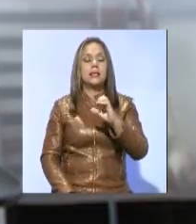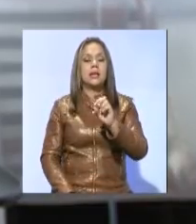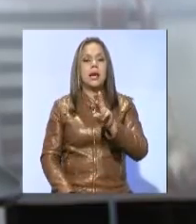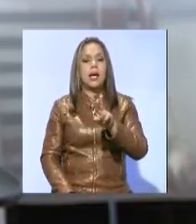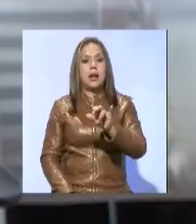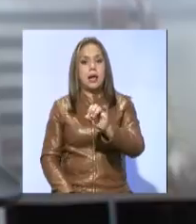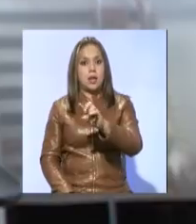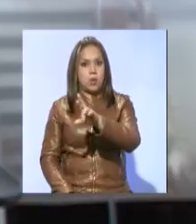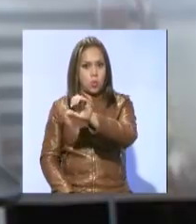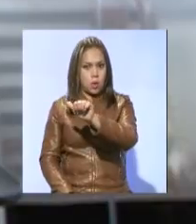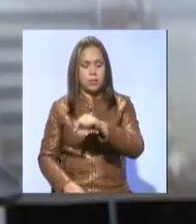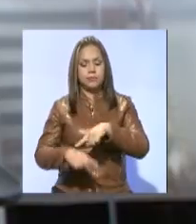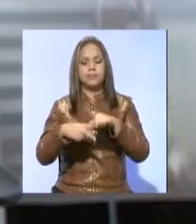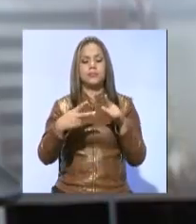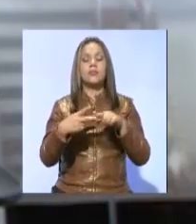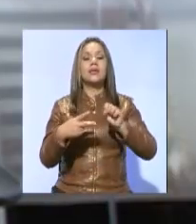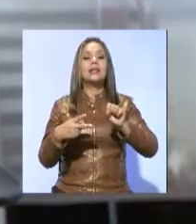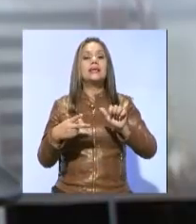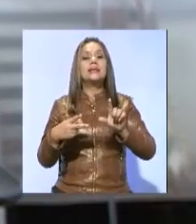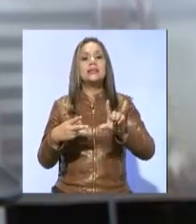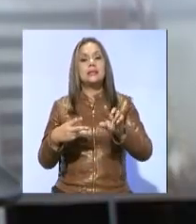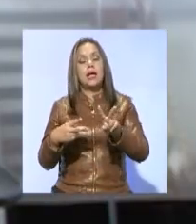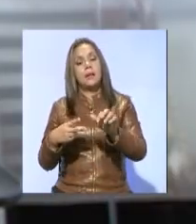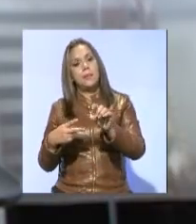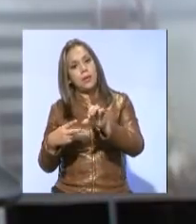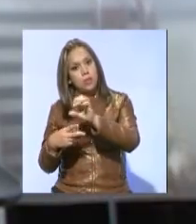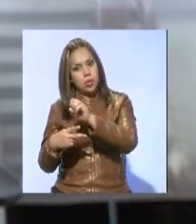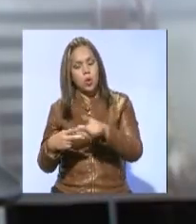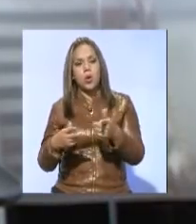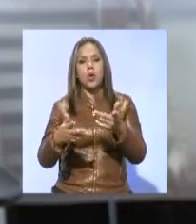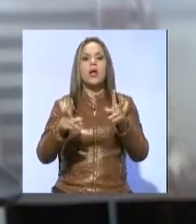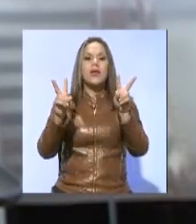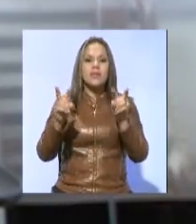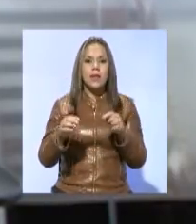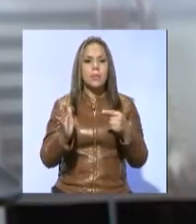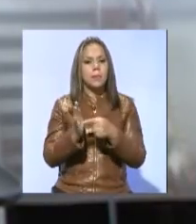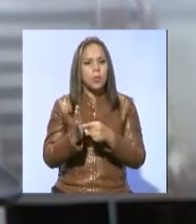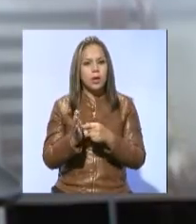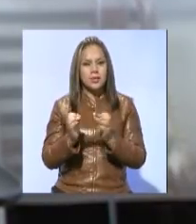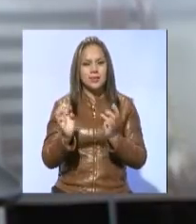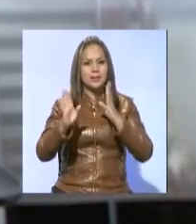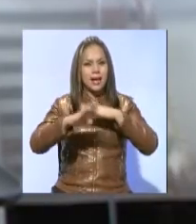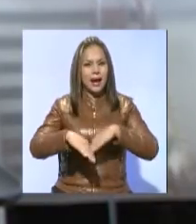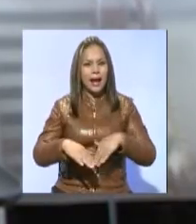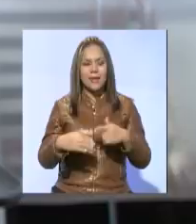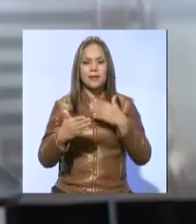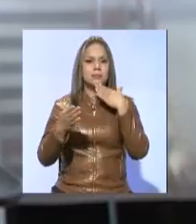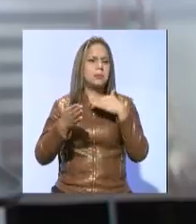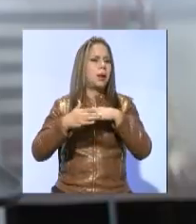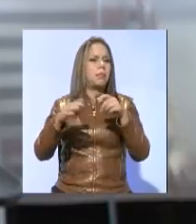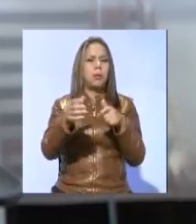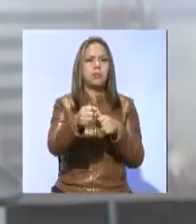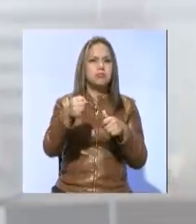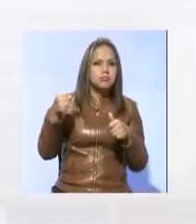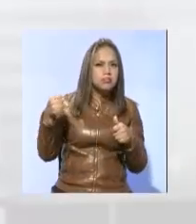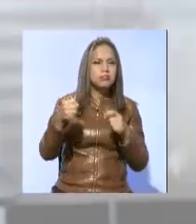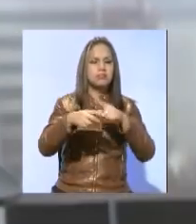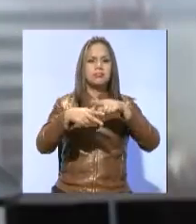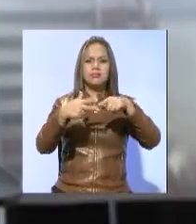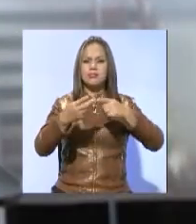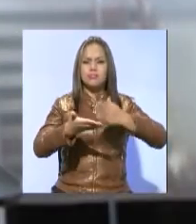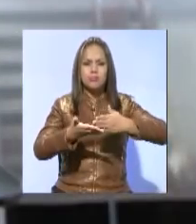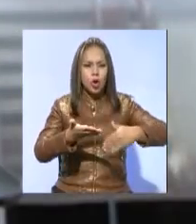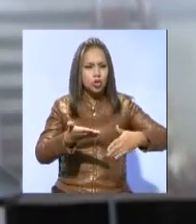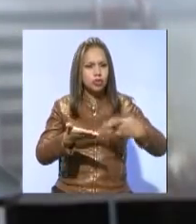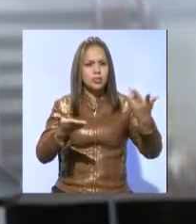la comercialización y beneficios comerciales en la línea blanca, en cerámica, en también productos alimenticios. Pues